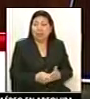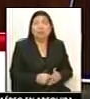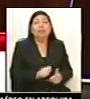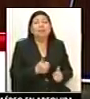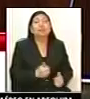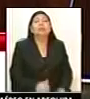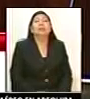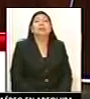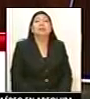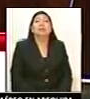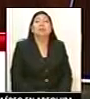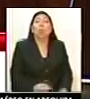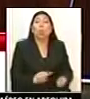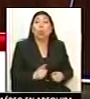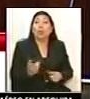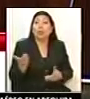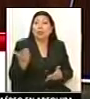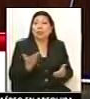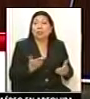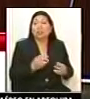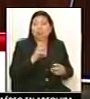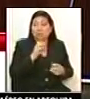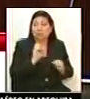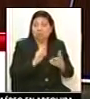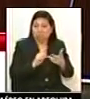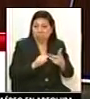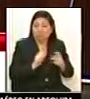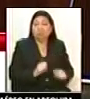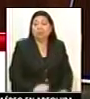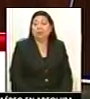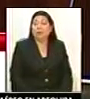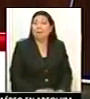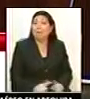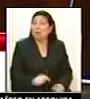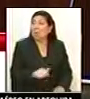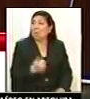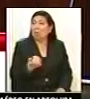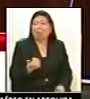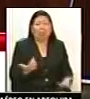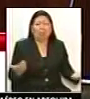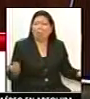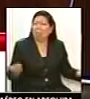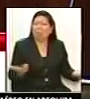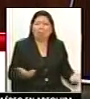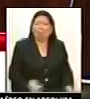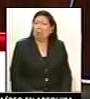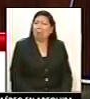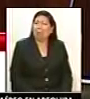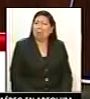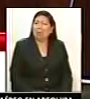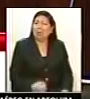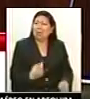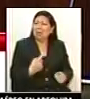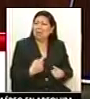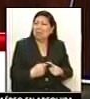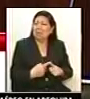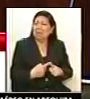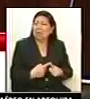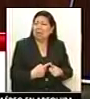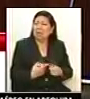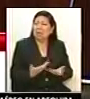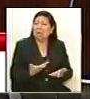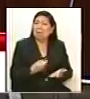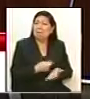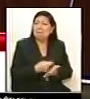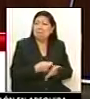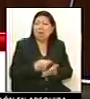exterior, a las importaciones de las misiones diplomáticas, etcétera. Pero hay otras que no tienen mucho sentido. Hay unas exoneraciones hacia el